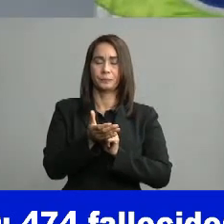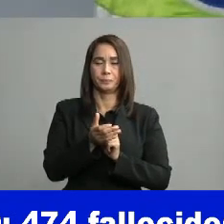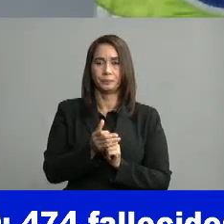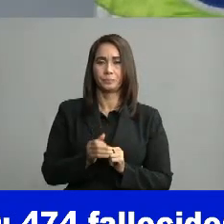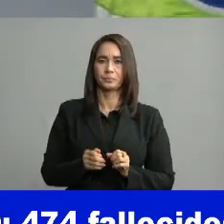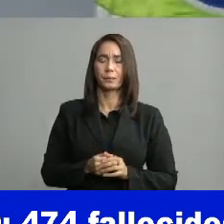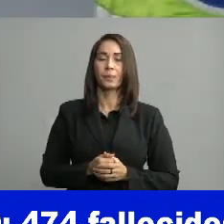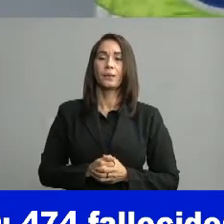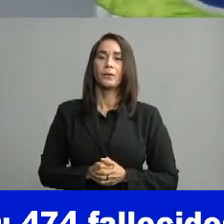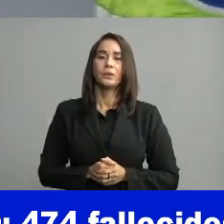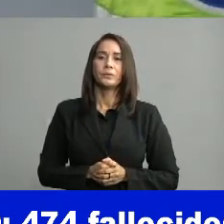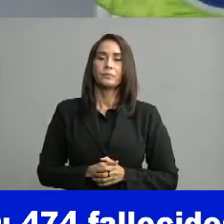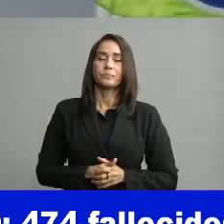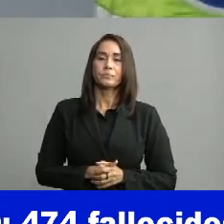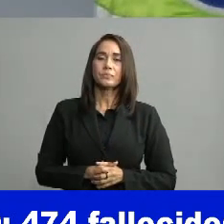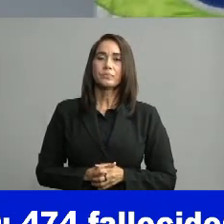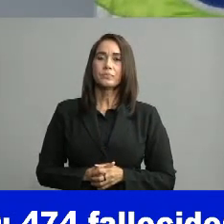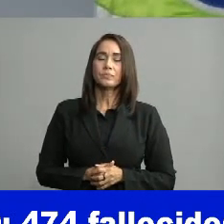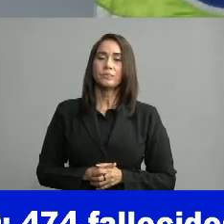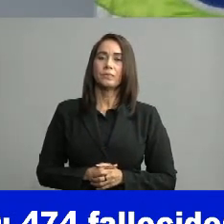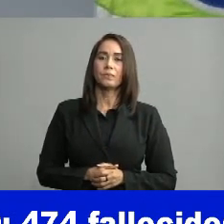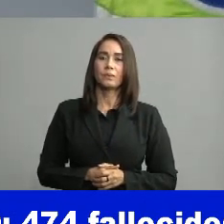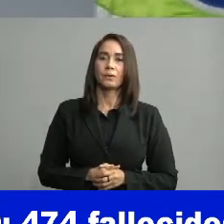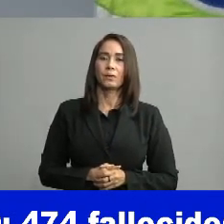COVID-19. Así es que